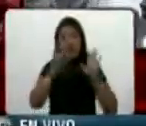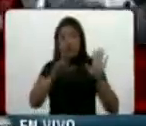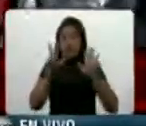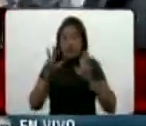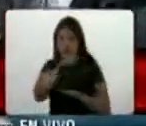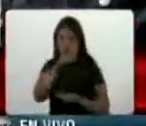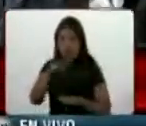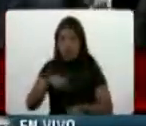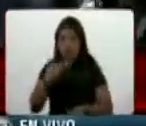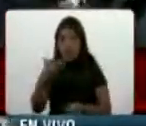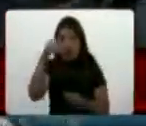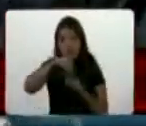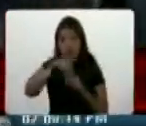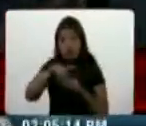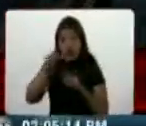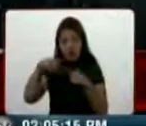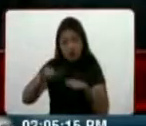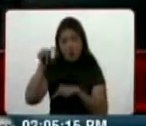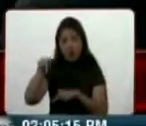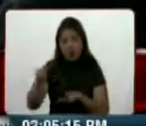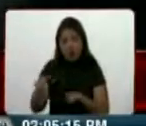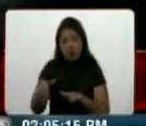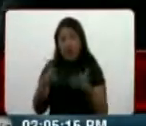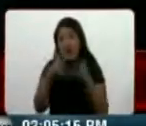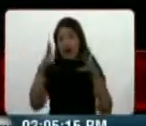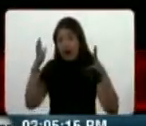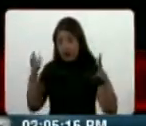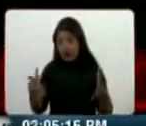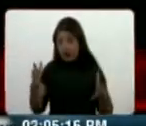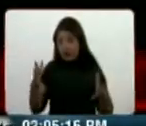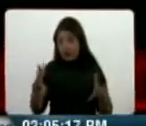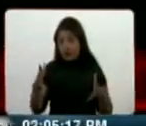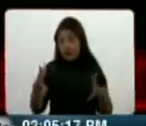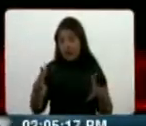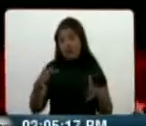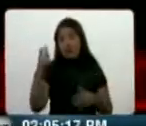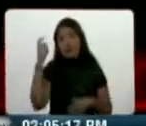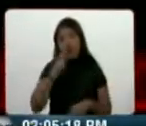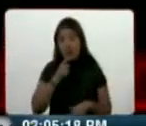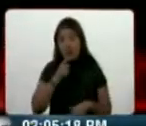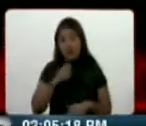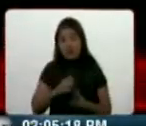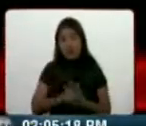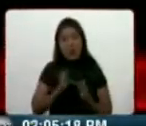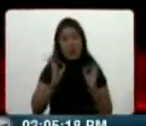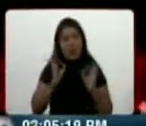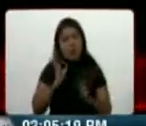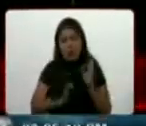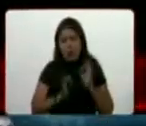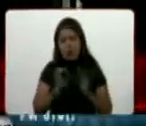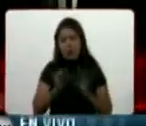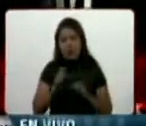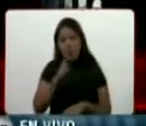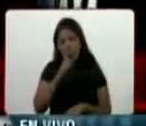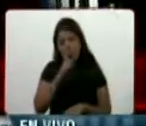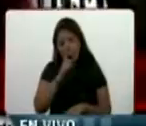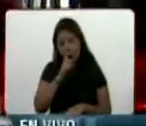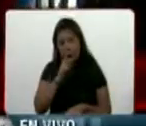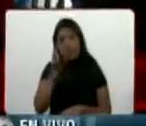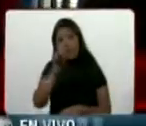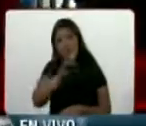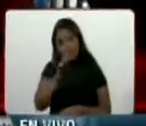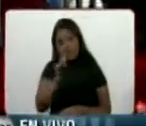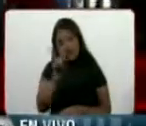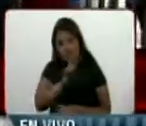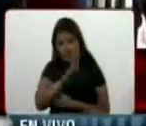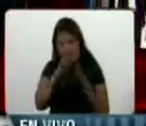ejercer su voto en este centro electoral, uno de los más grandes de Sucre, y justamente Nicolás Maduro es uno de esos venezolanos que